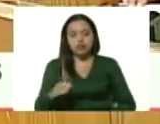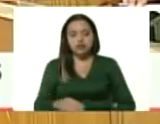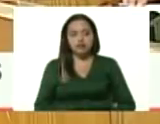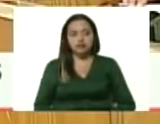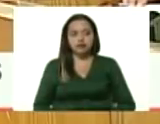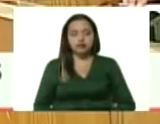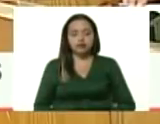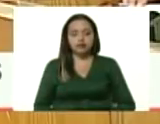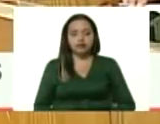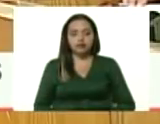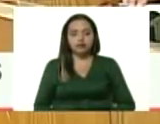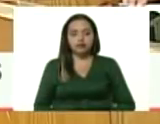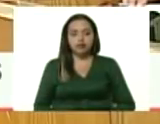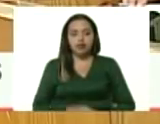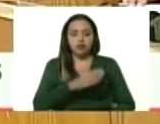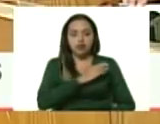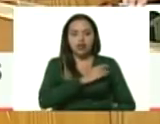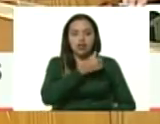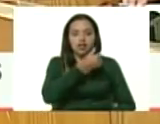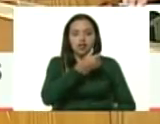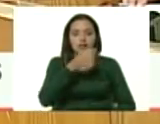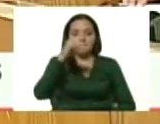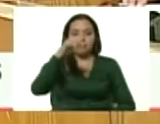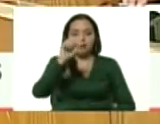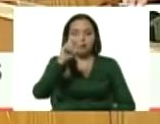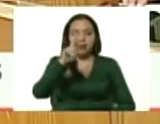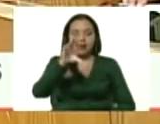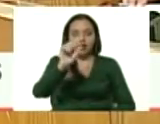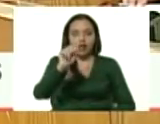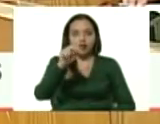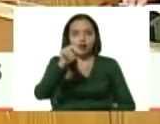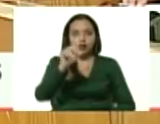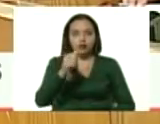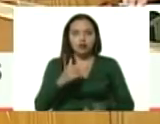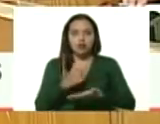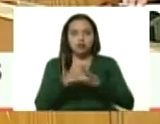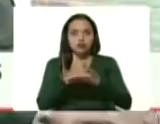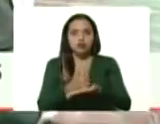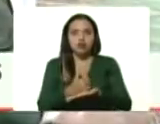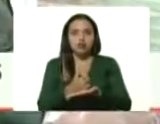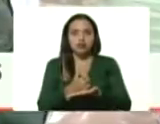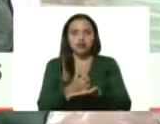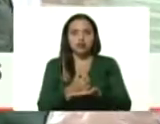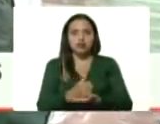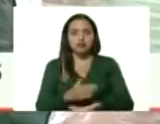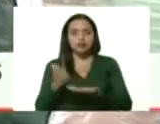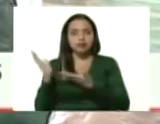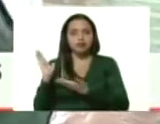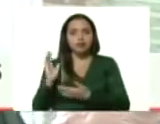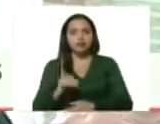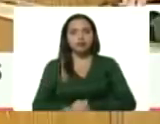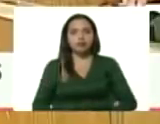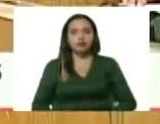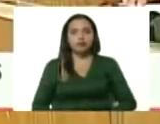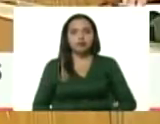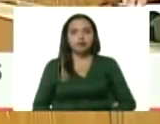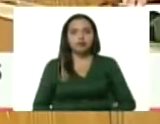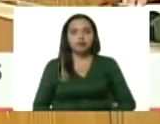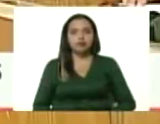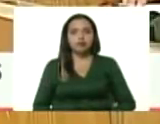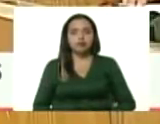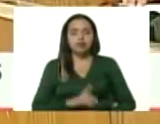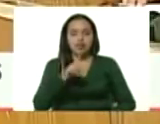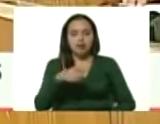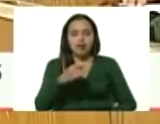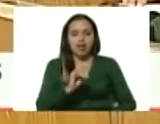El general de brigada Rubén Eduardo Díaz Marcano, ayudante general del CEOFAM. Muy bien. También está el